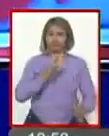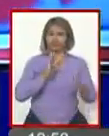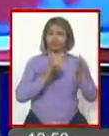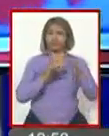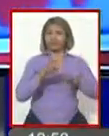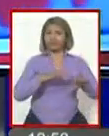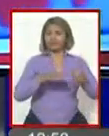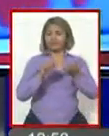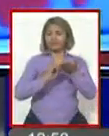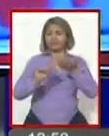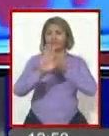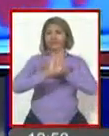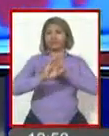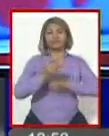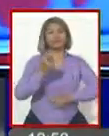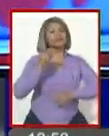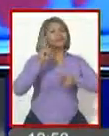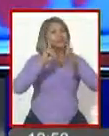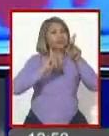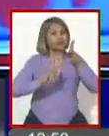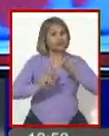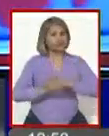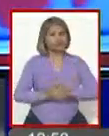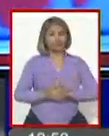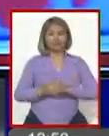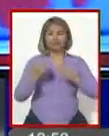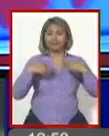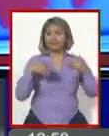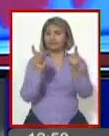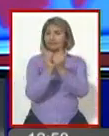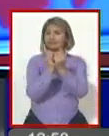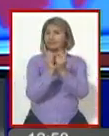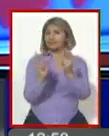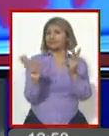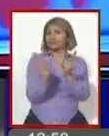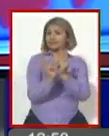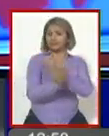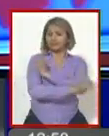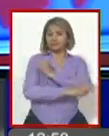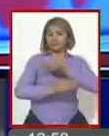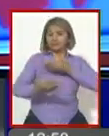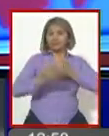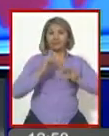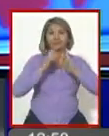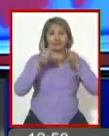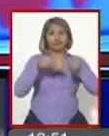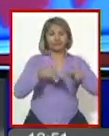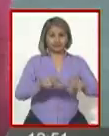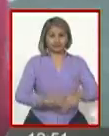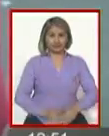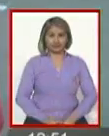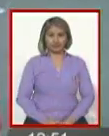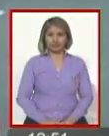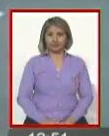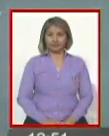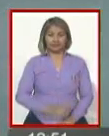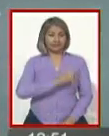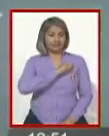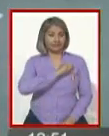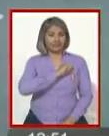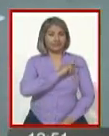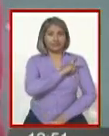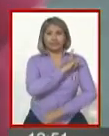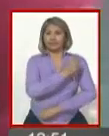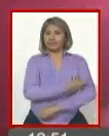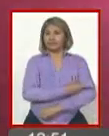Hablamos ahora de hechos de inseguridad porque delincuentes asaltaron a una pareja en las riberas del río Piraí. El comandante